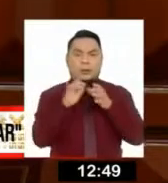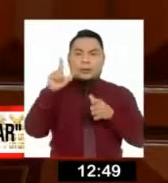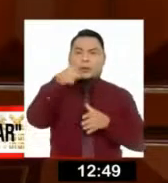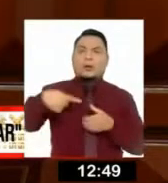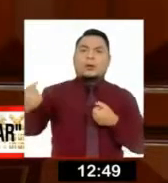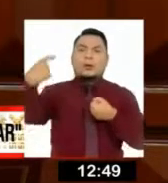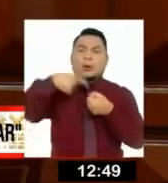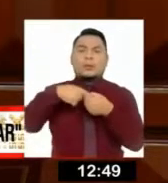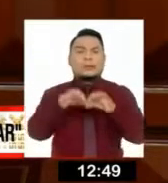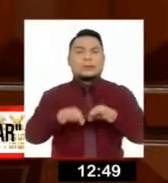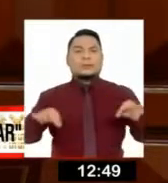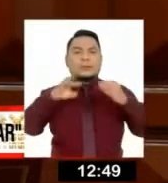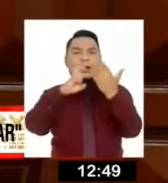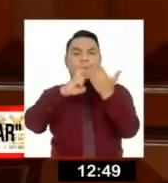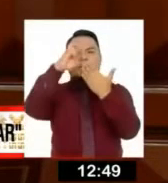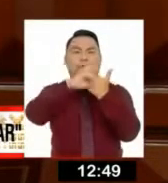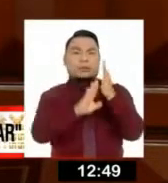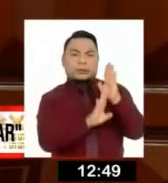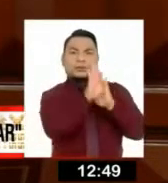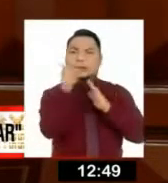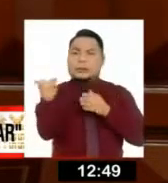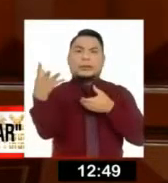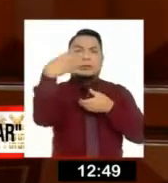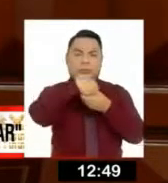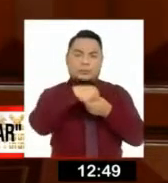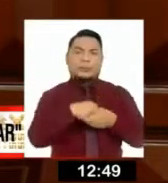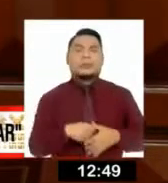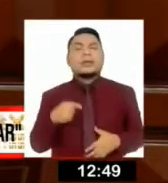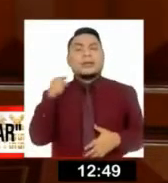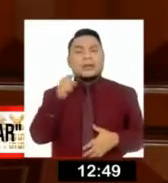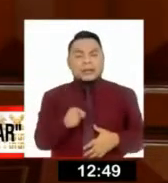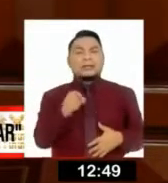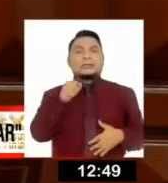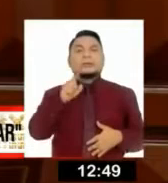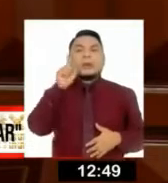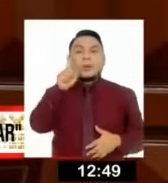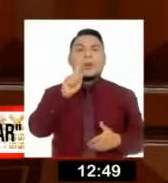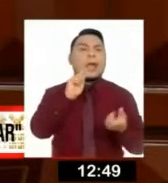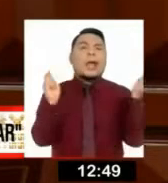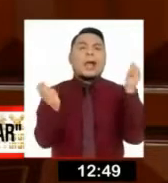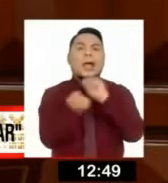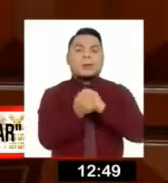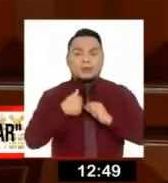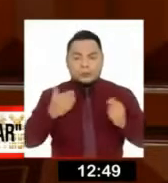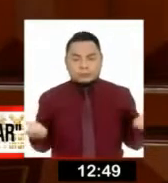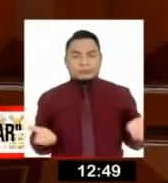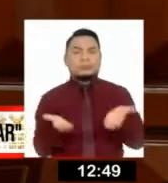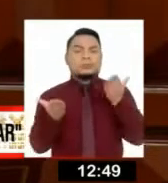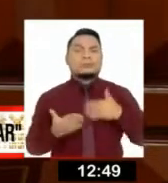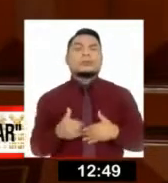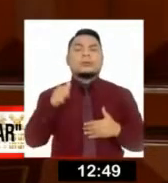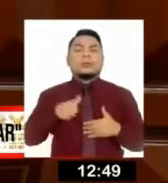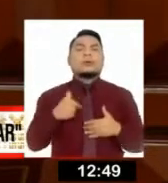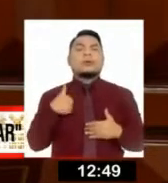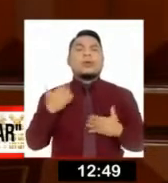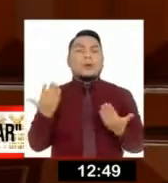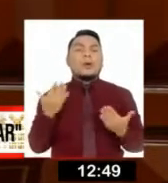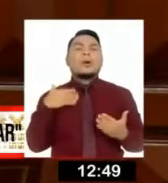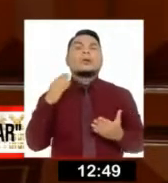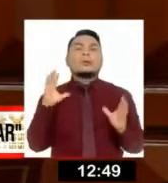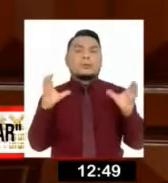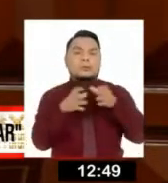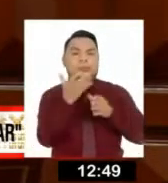participación de algunos importantes proyectos de desarrollo. Este será uno de los cambios que impulsaremos desde el